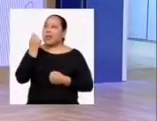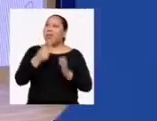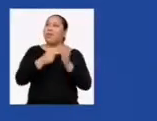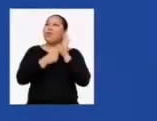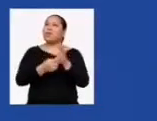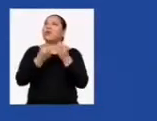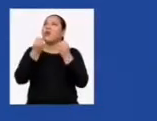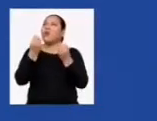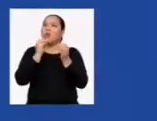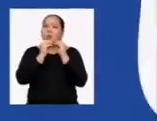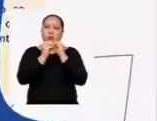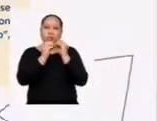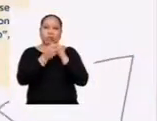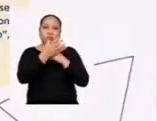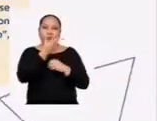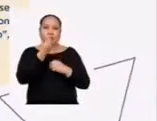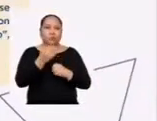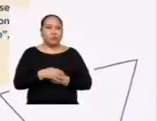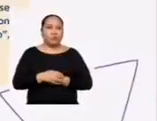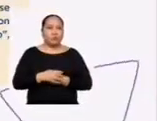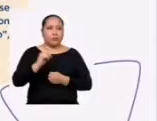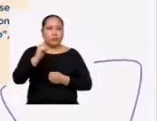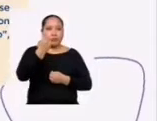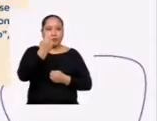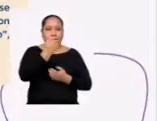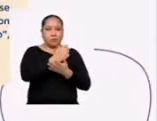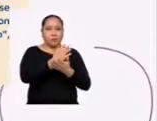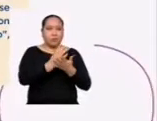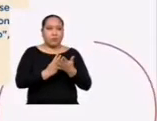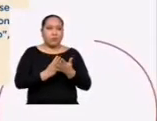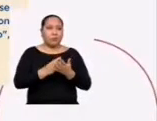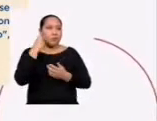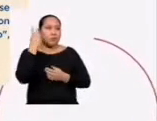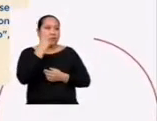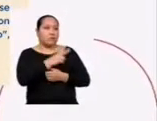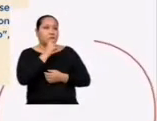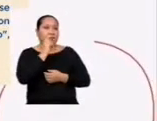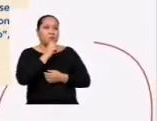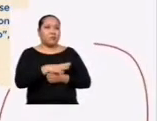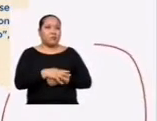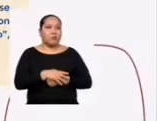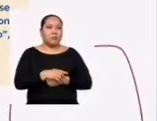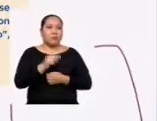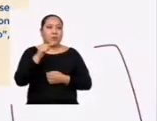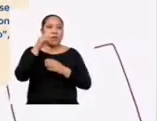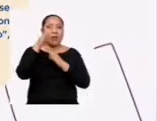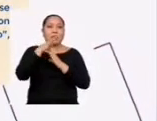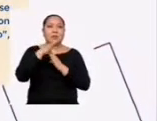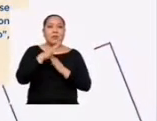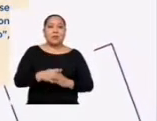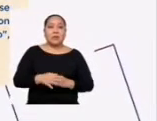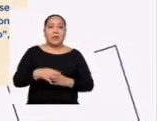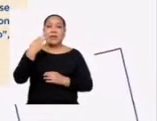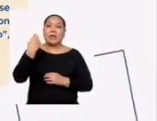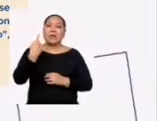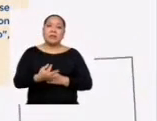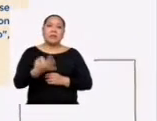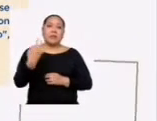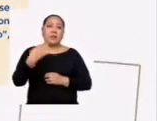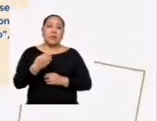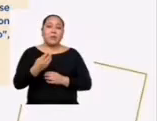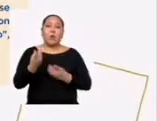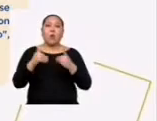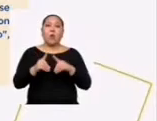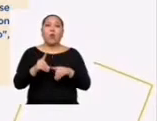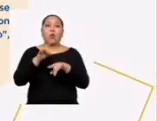muéstrenos cómo quedaría mejor. En el primer párrafo veo que dice, la discriminación está siempre o cuando